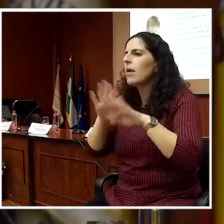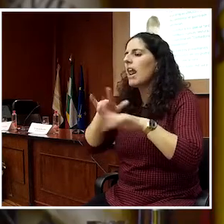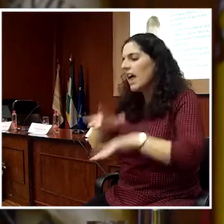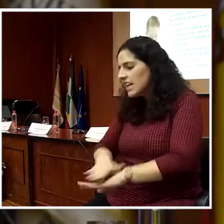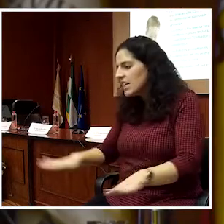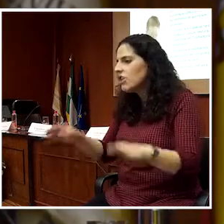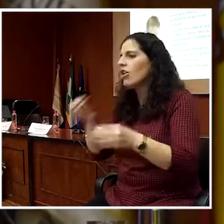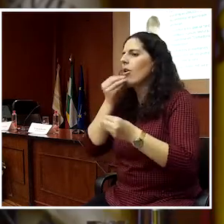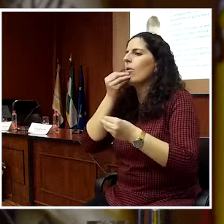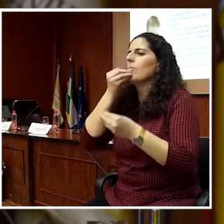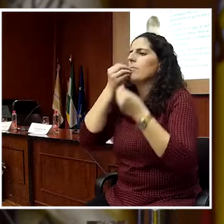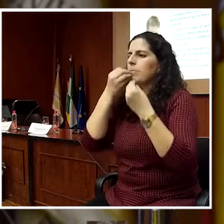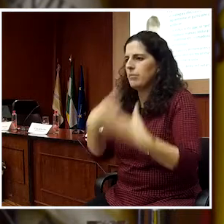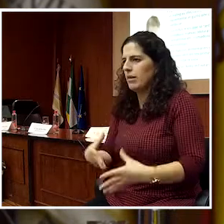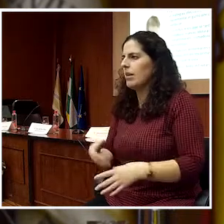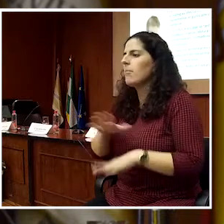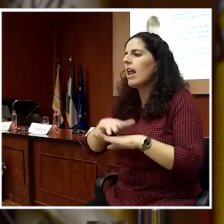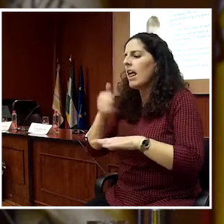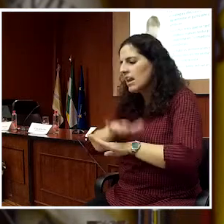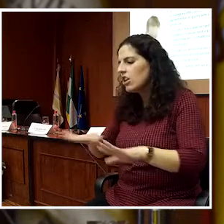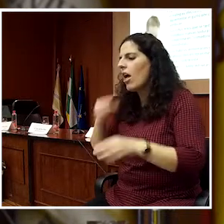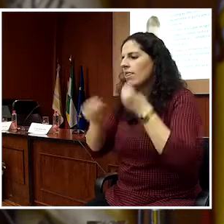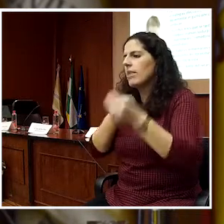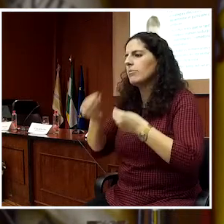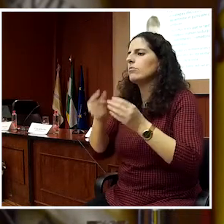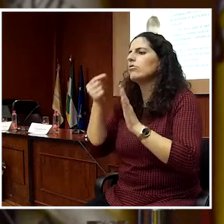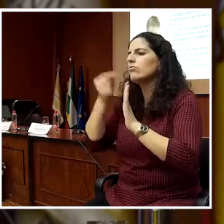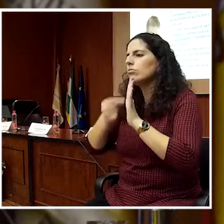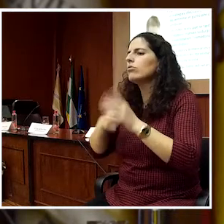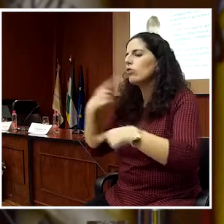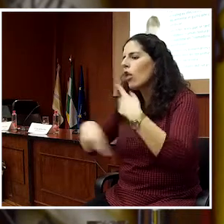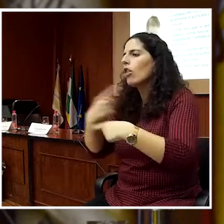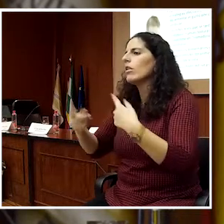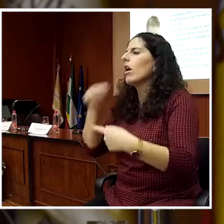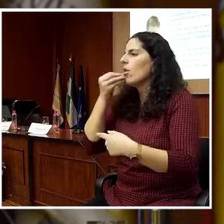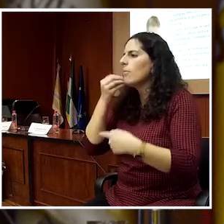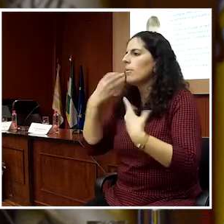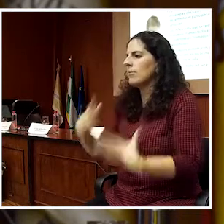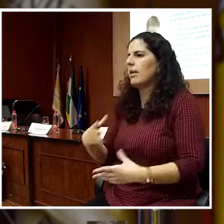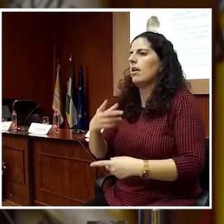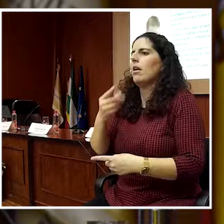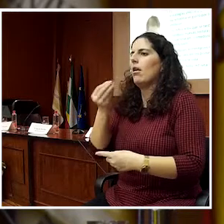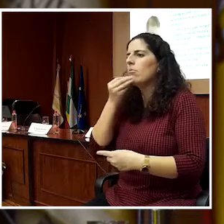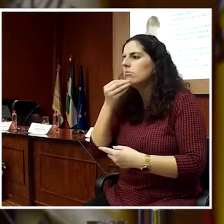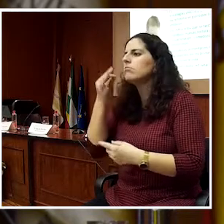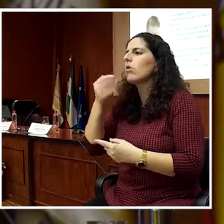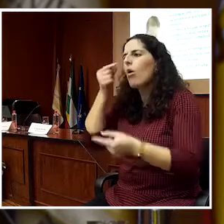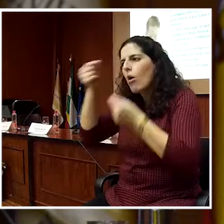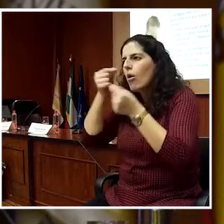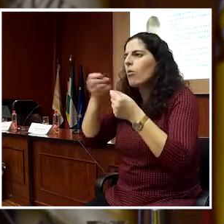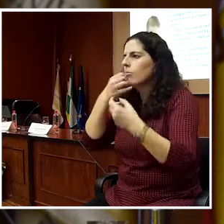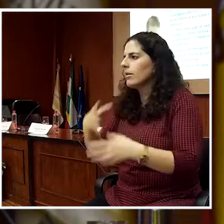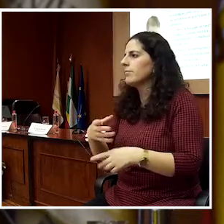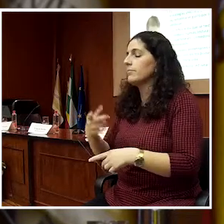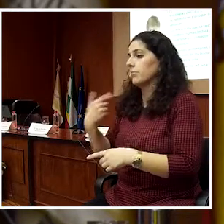niños empiecen a incluir dentro de su vida diaria hábitos saludables en alimentación, y algunas de